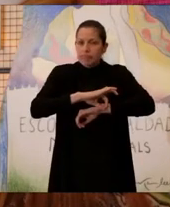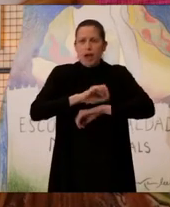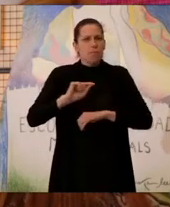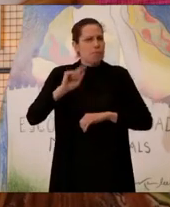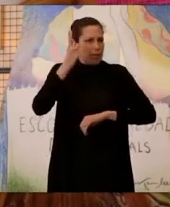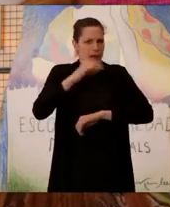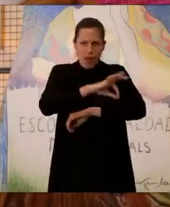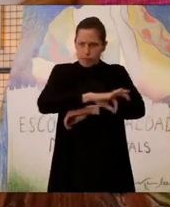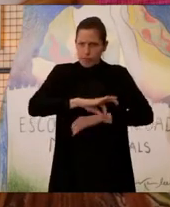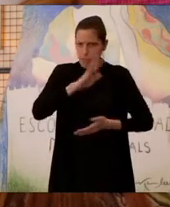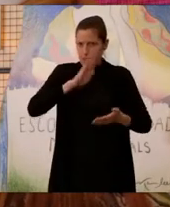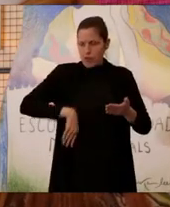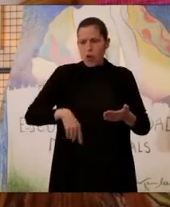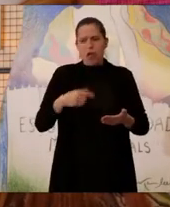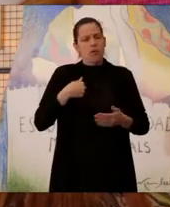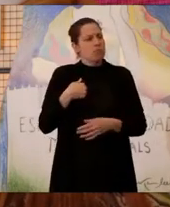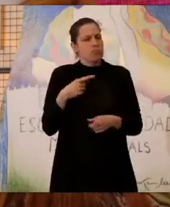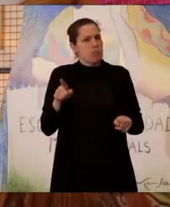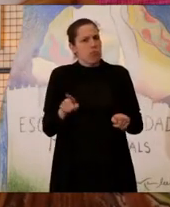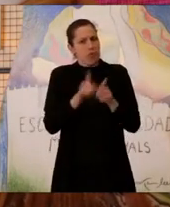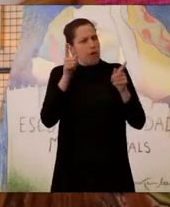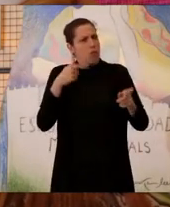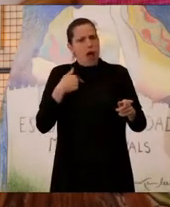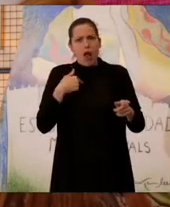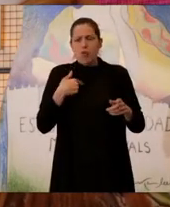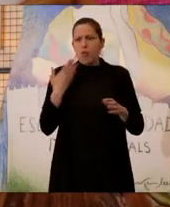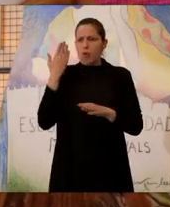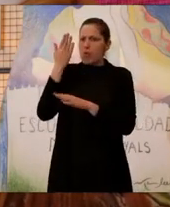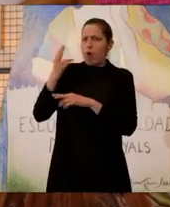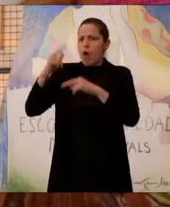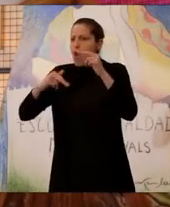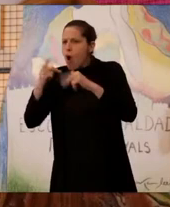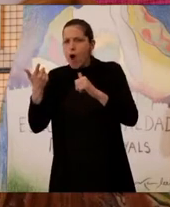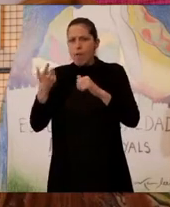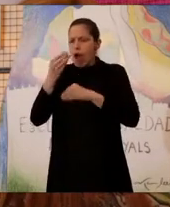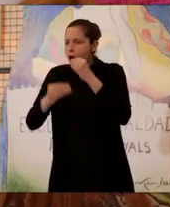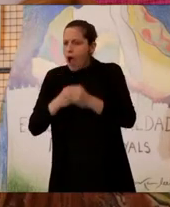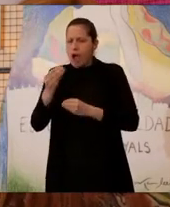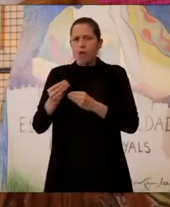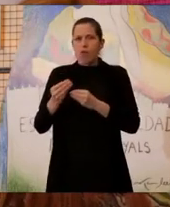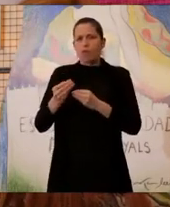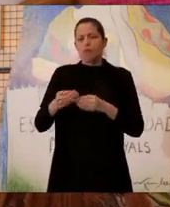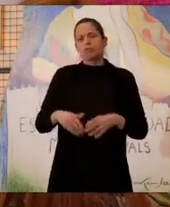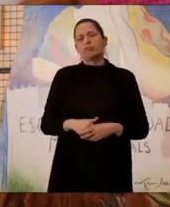decía Pero esto no importa yo puedo con esto y con mucho más yo me voy a la obra te hago esto y hablo